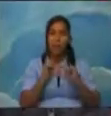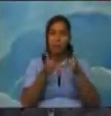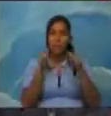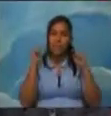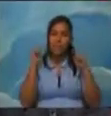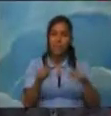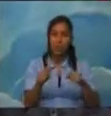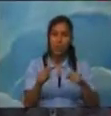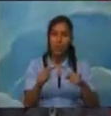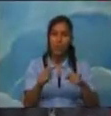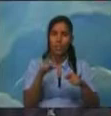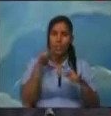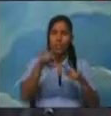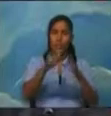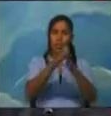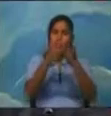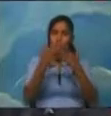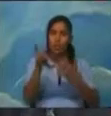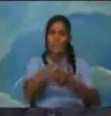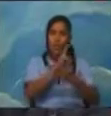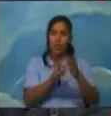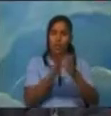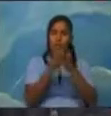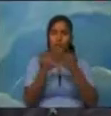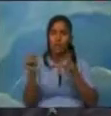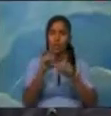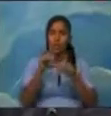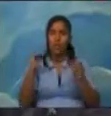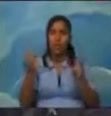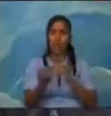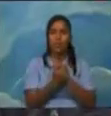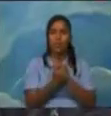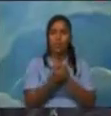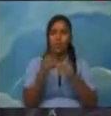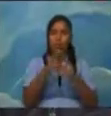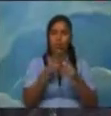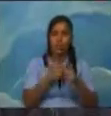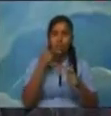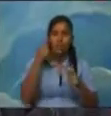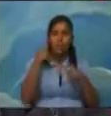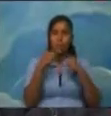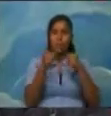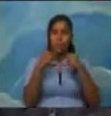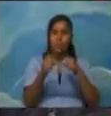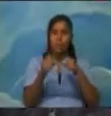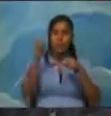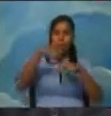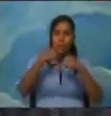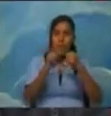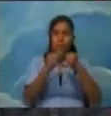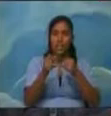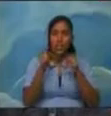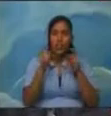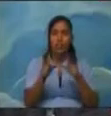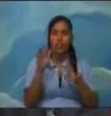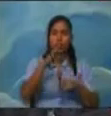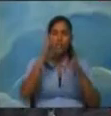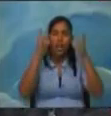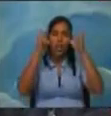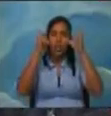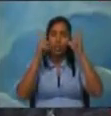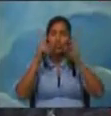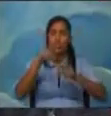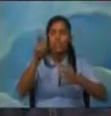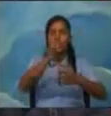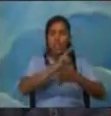hasta el día de hoy usted había leído la Biblia y no la había guardado, guardar significa practicar, poner en práctica lo que usted está oyendo y está